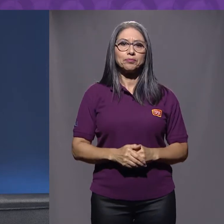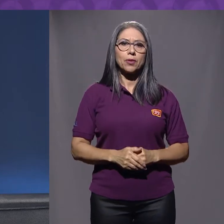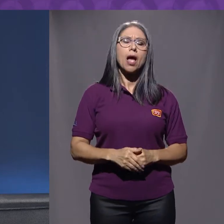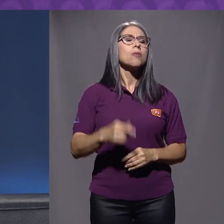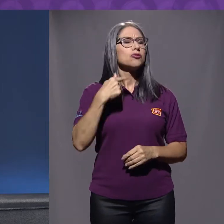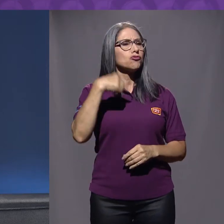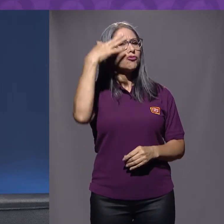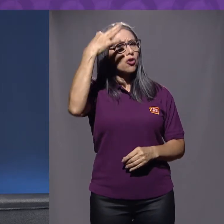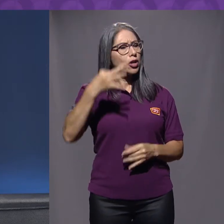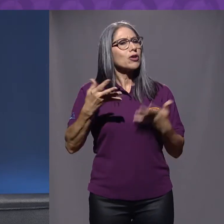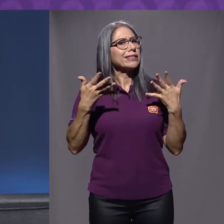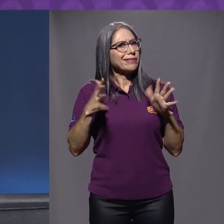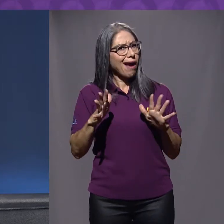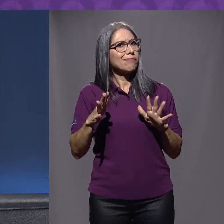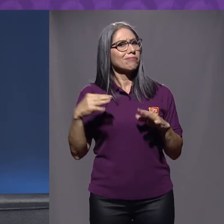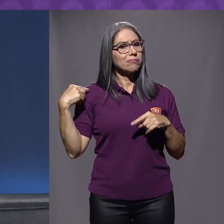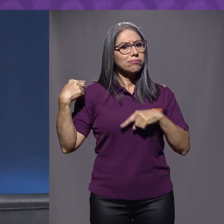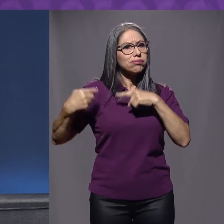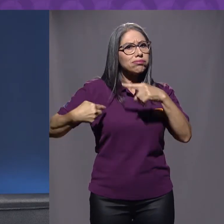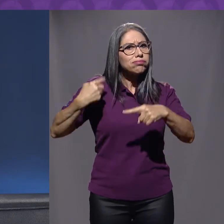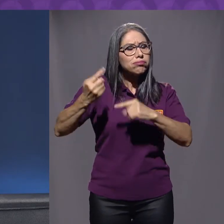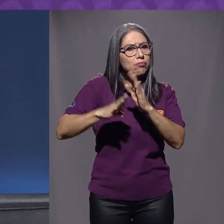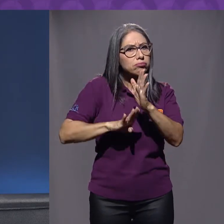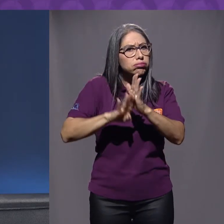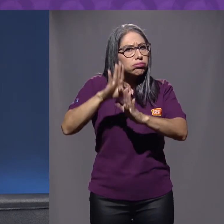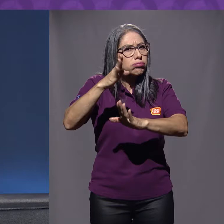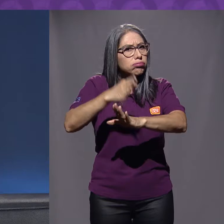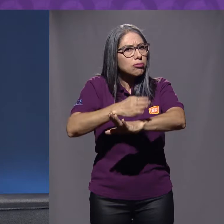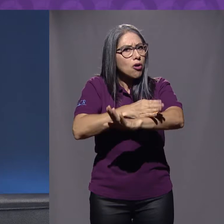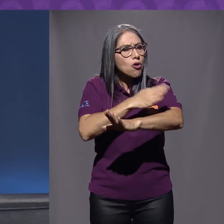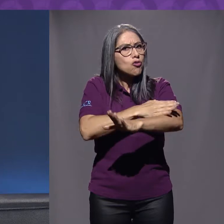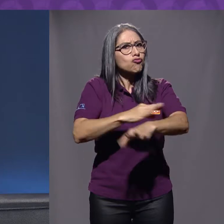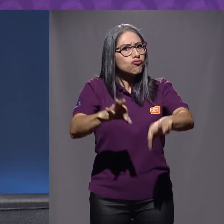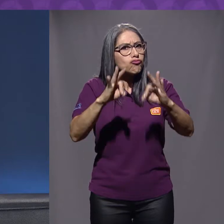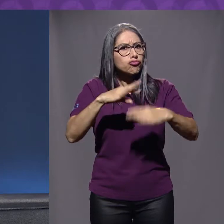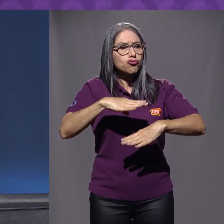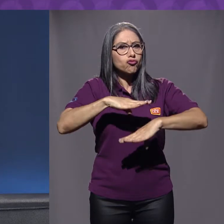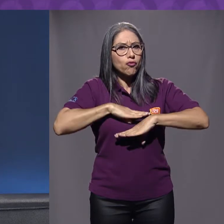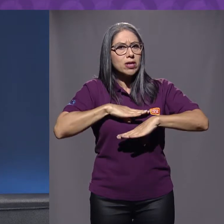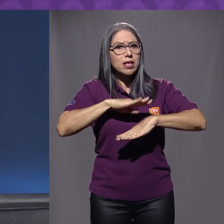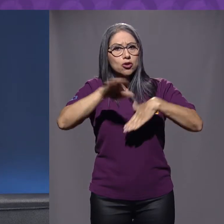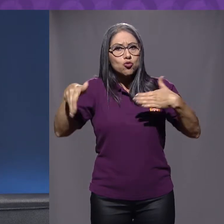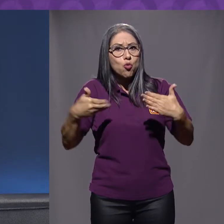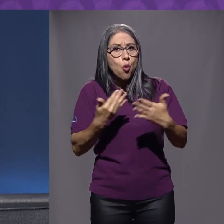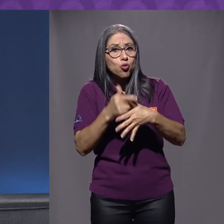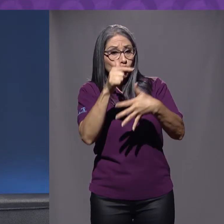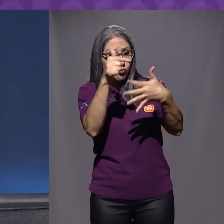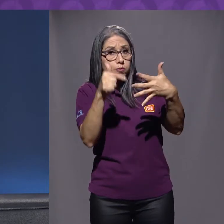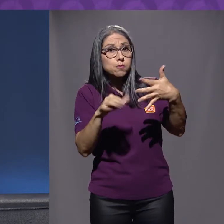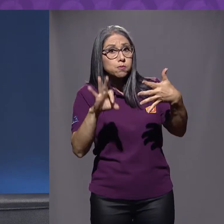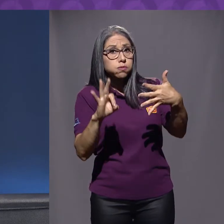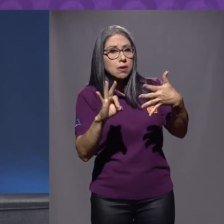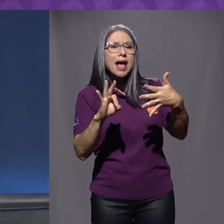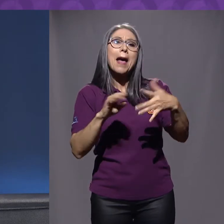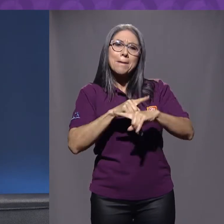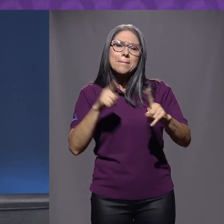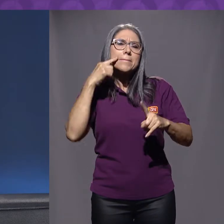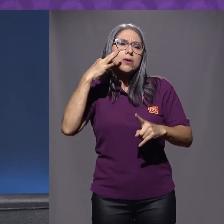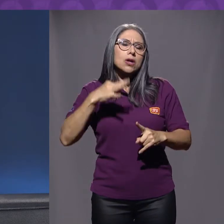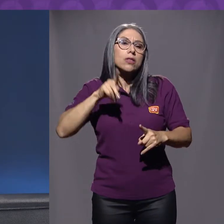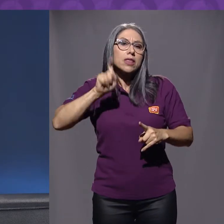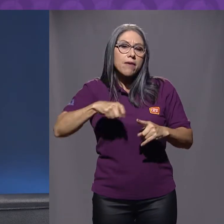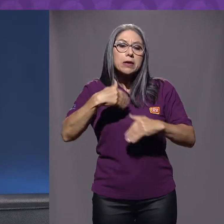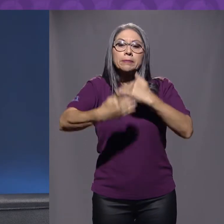creo que si bien hemos avanzado lo suficiente en todos los puntos, yo creo que tenemos que